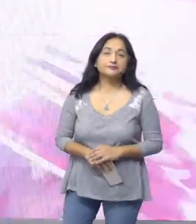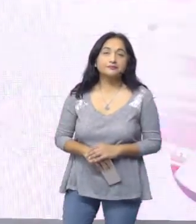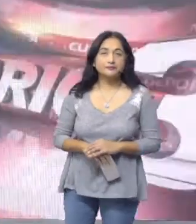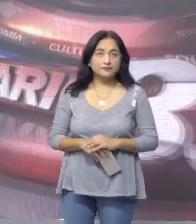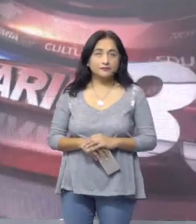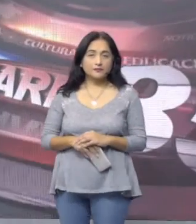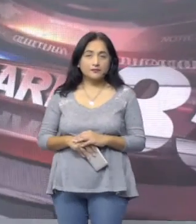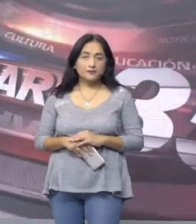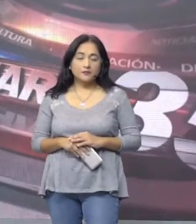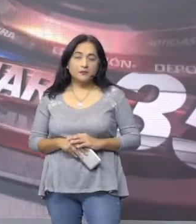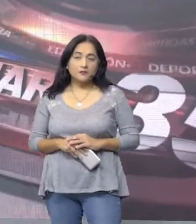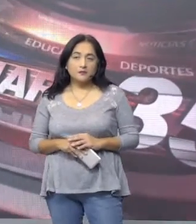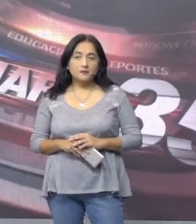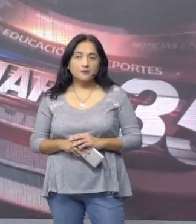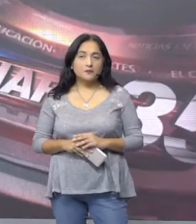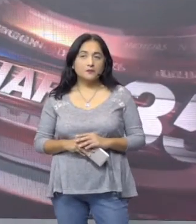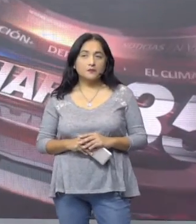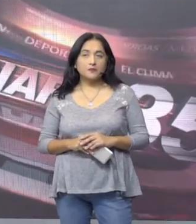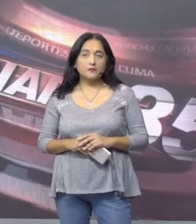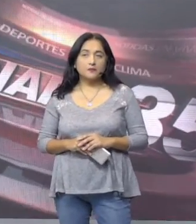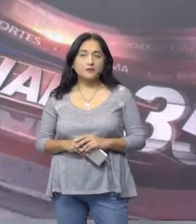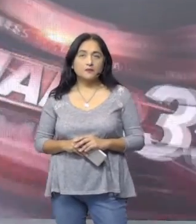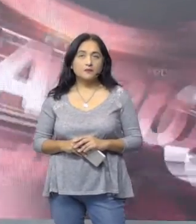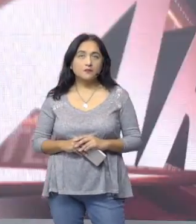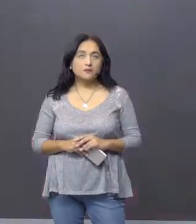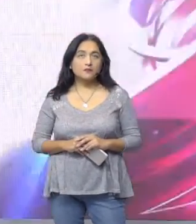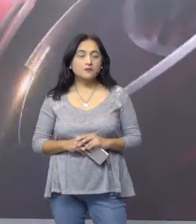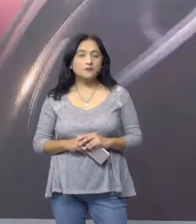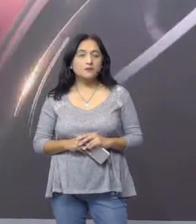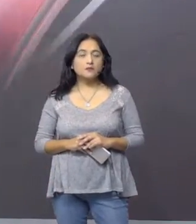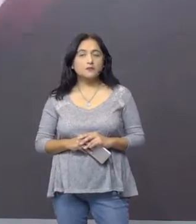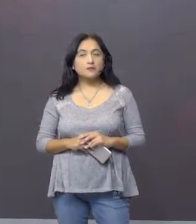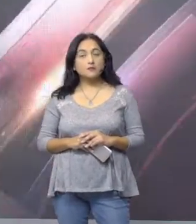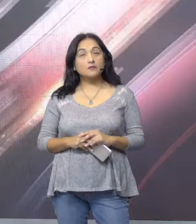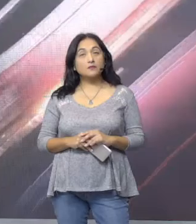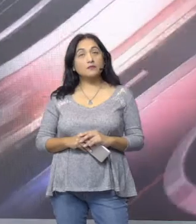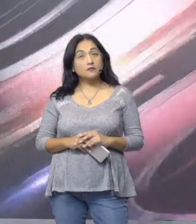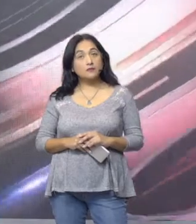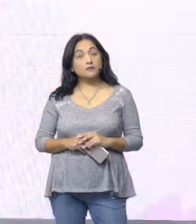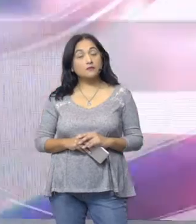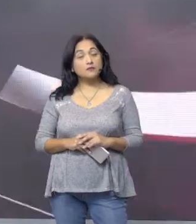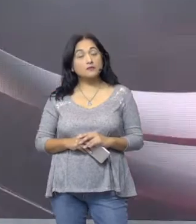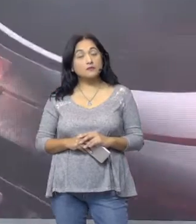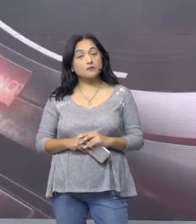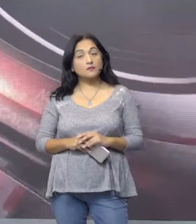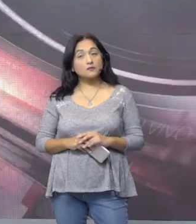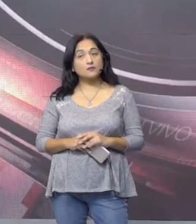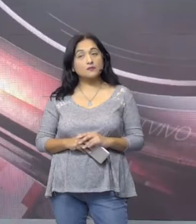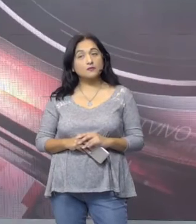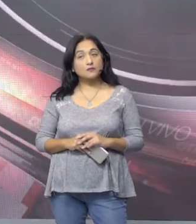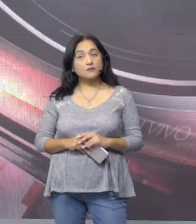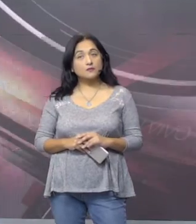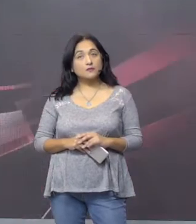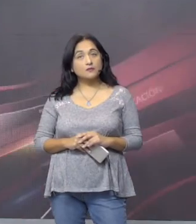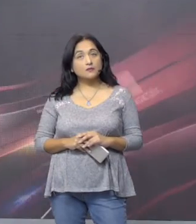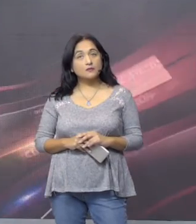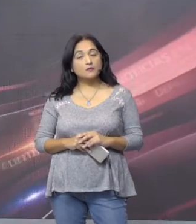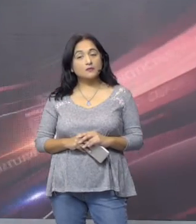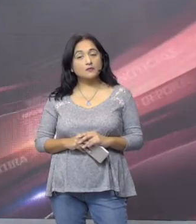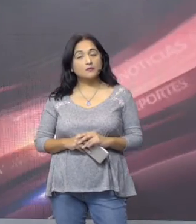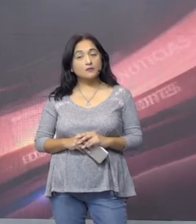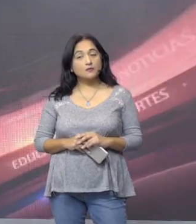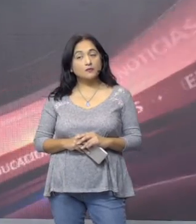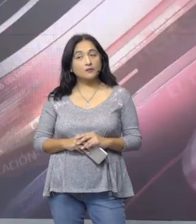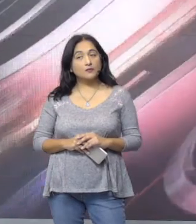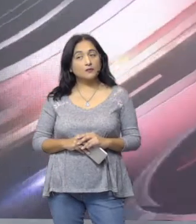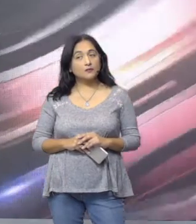que fue muy importante sobre la certificación de servicios de caja complementaria para la actividad docente que